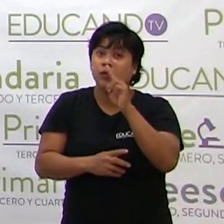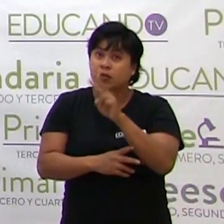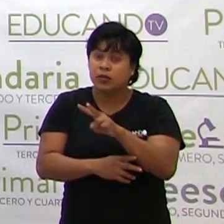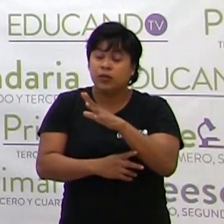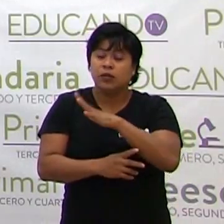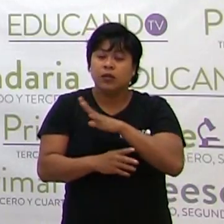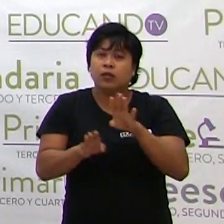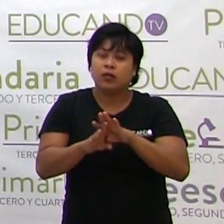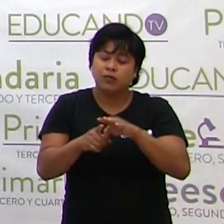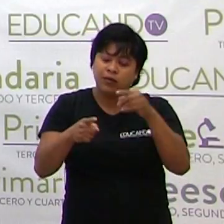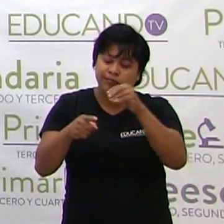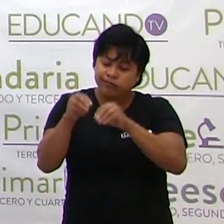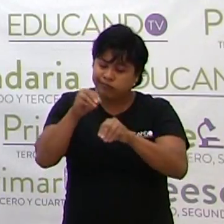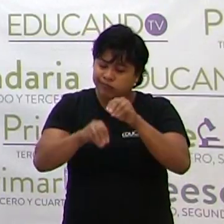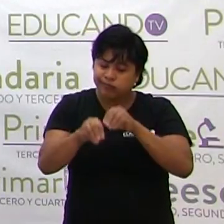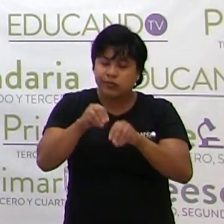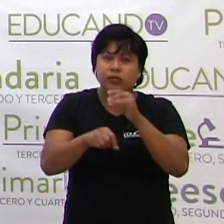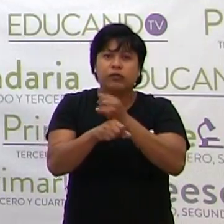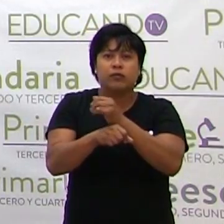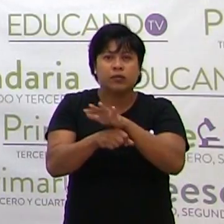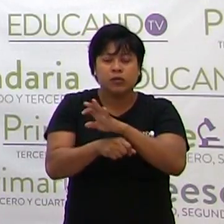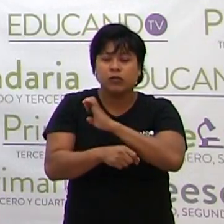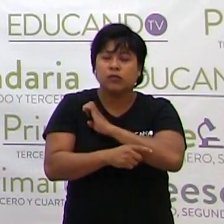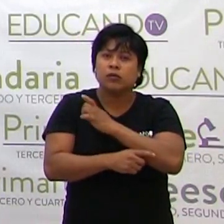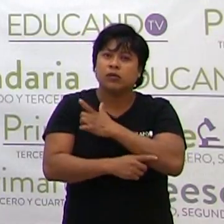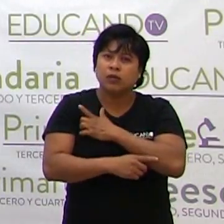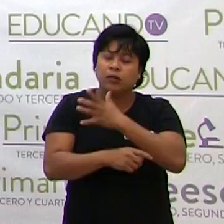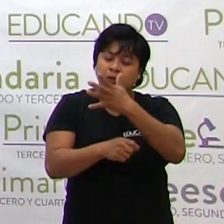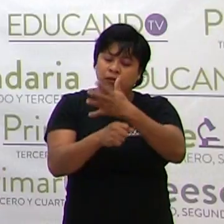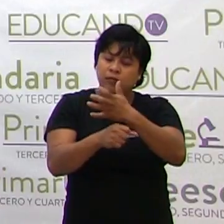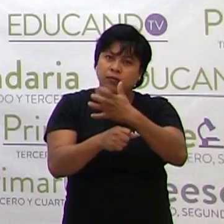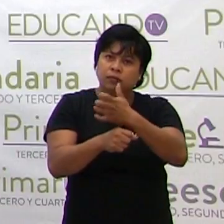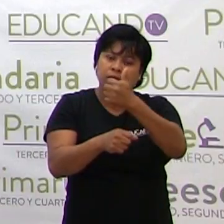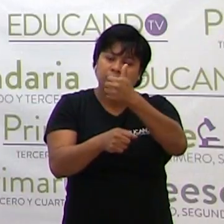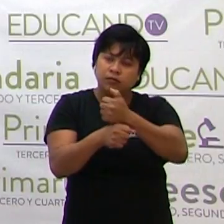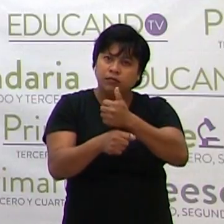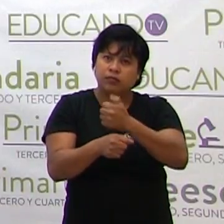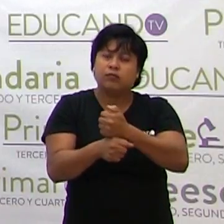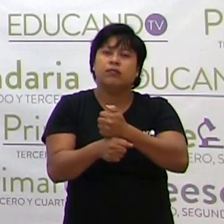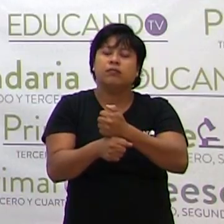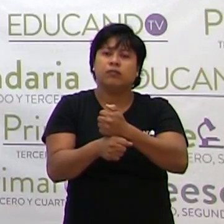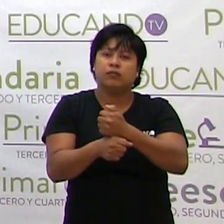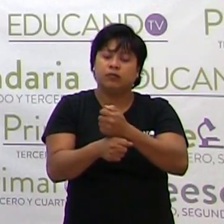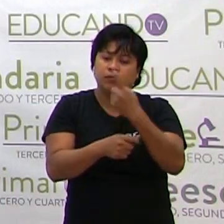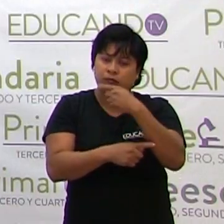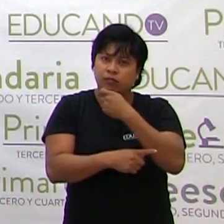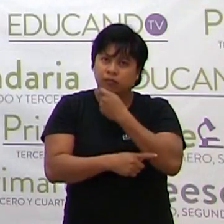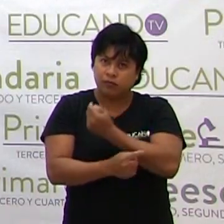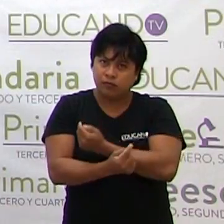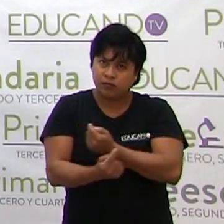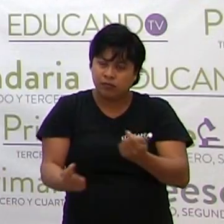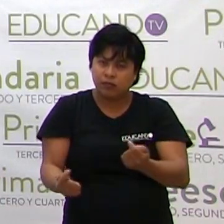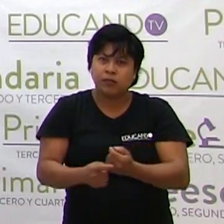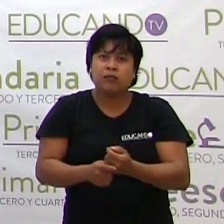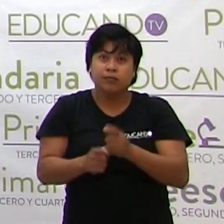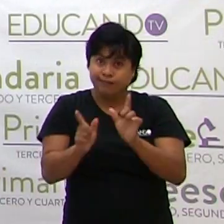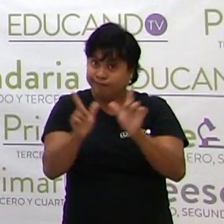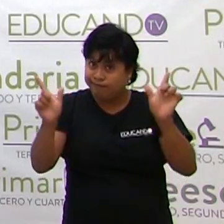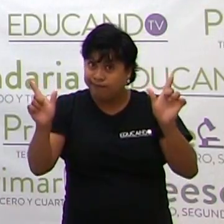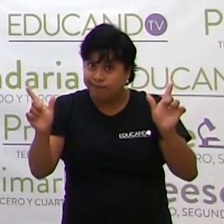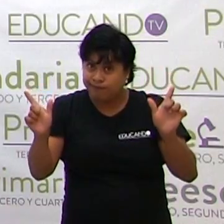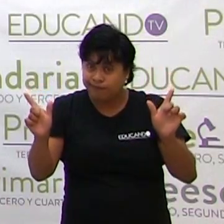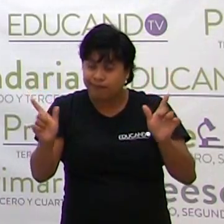de organizar la información de español de quinto y sexto año de primaria. ¿Estamos